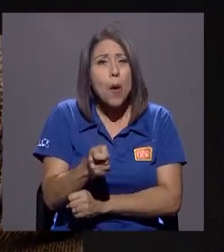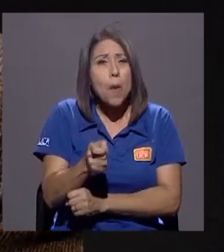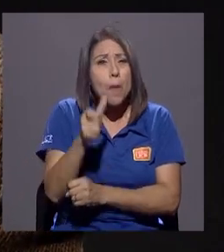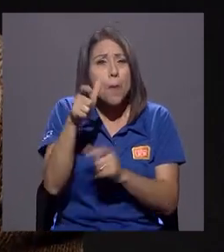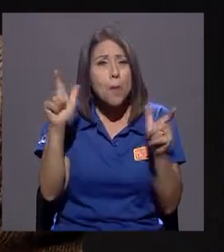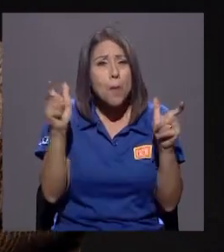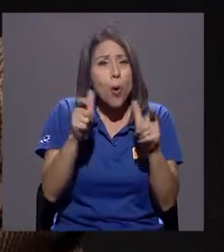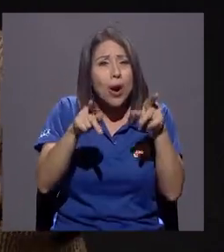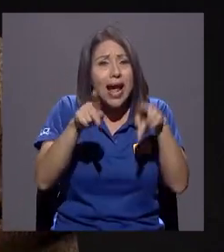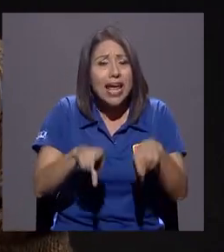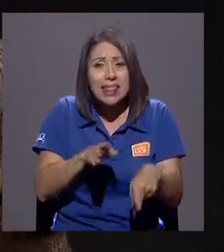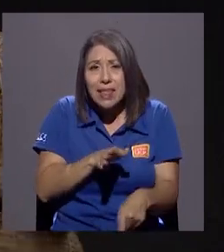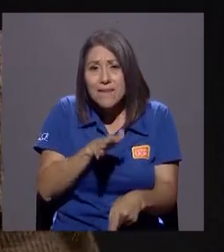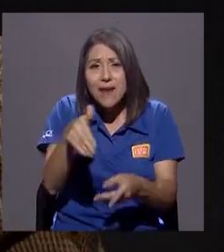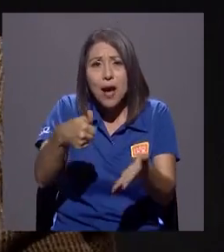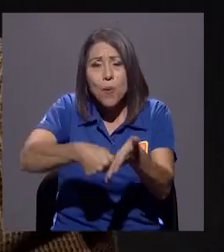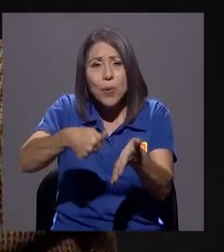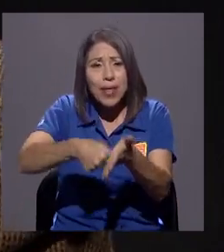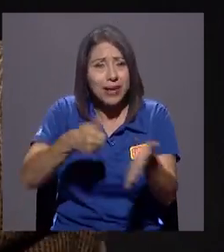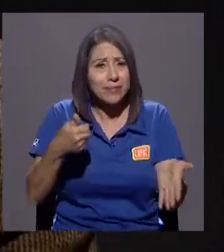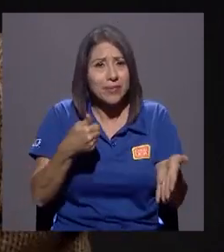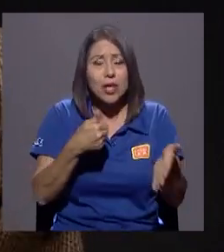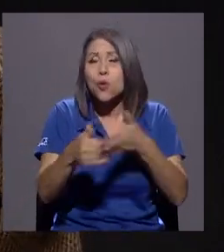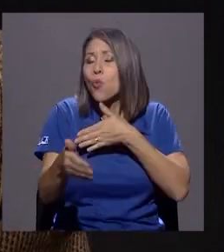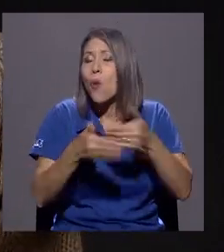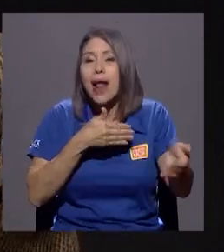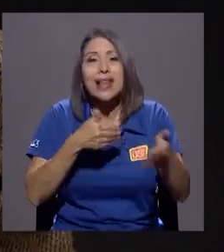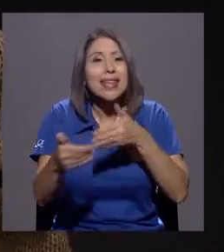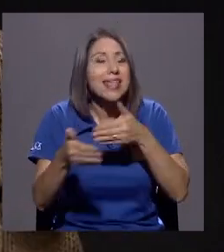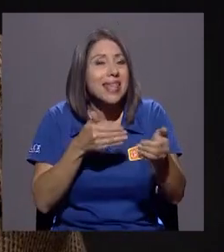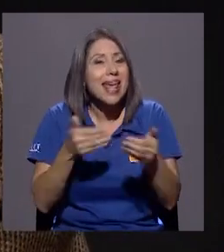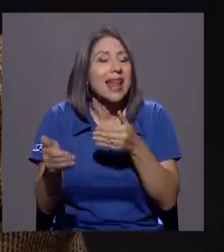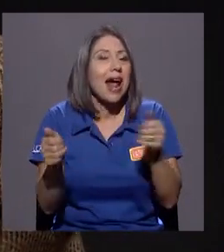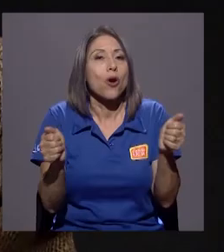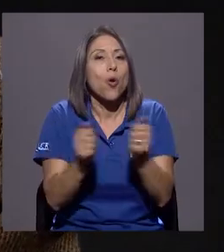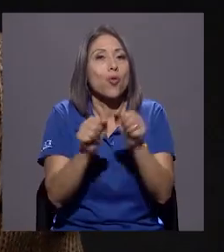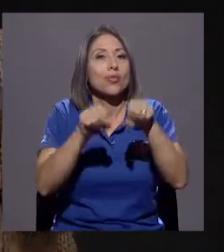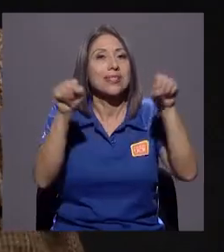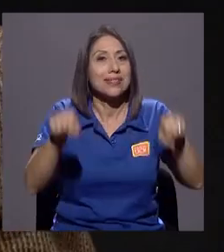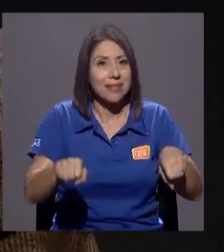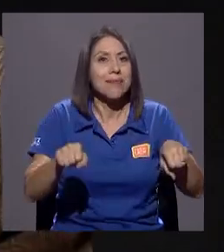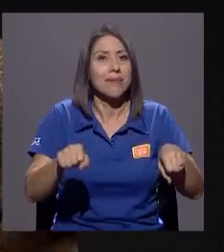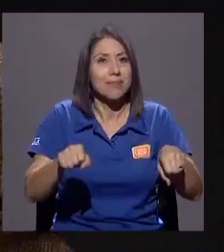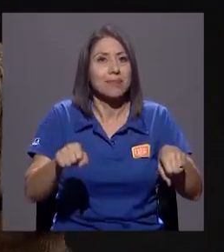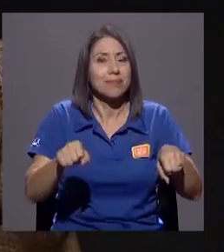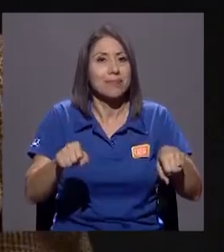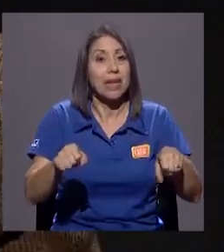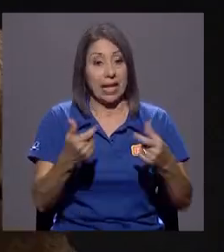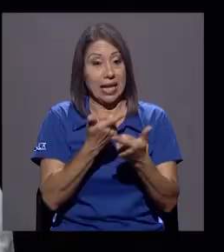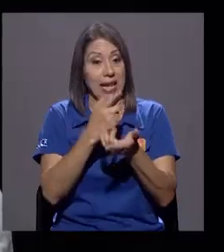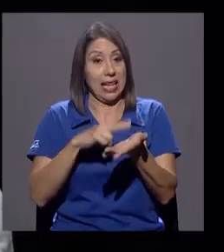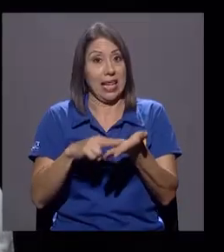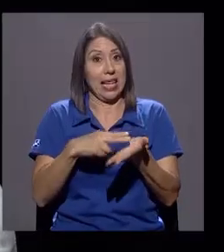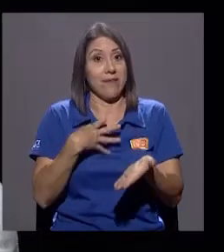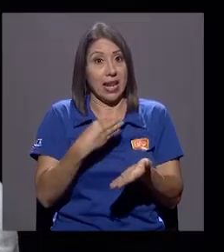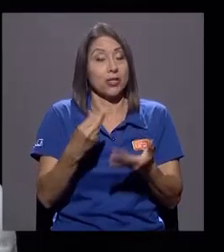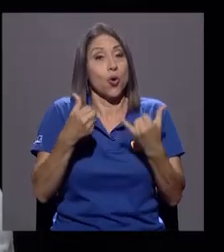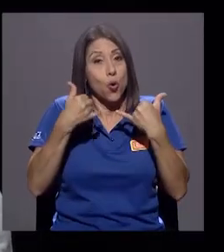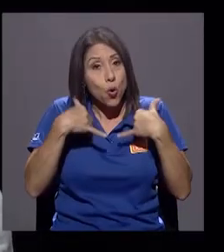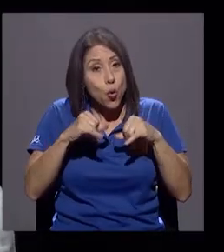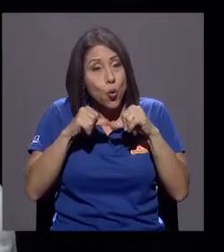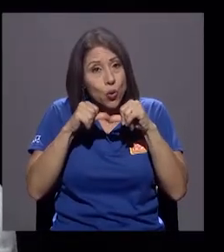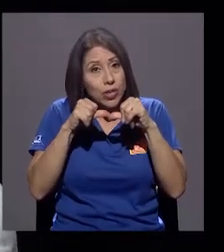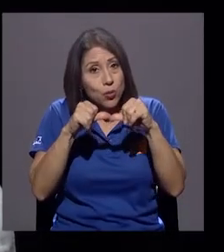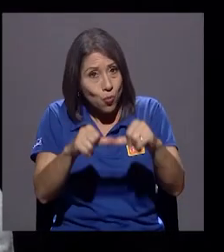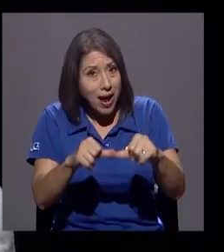gracias y cualquiera con un aparatito que tenga y libración tiene su aparato mantiene todavía su aparato ya yo no quería eso lo